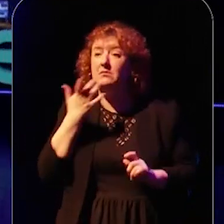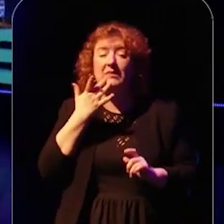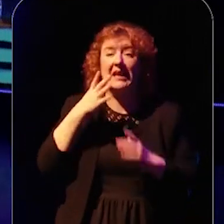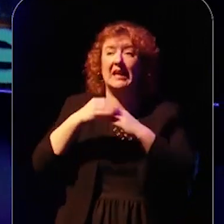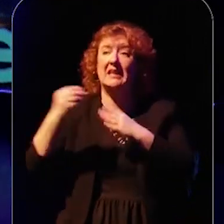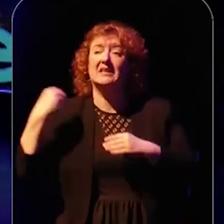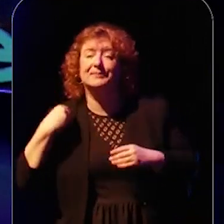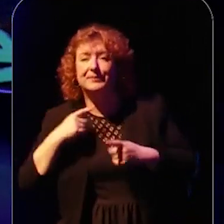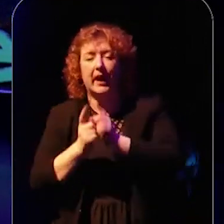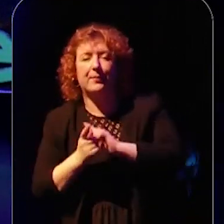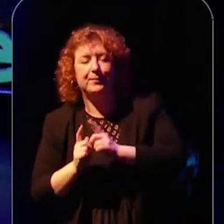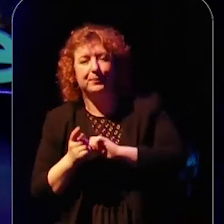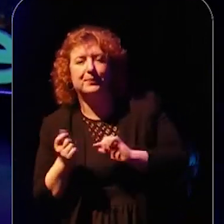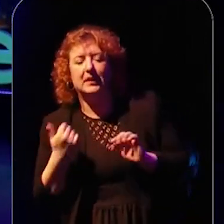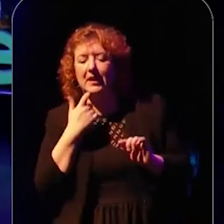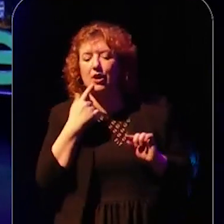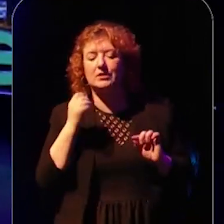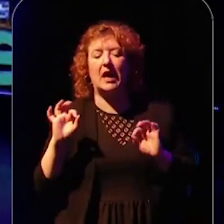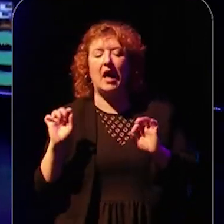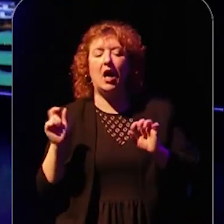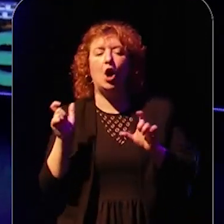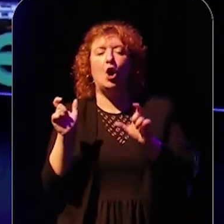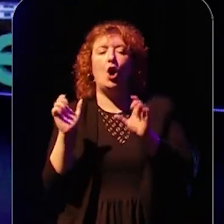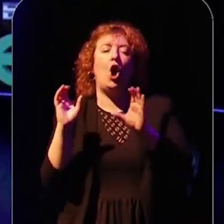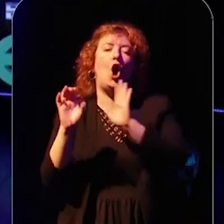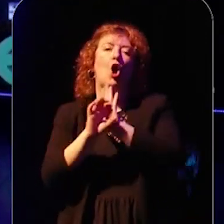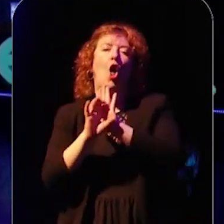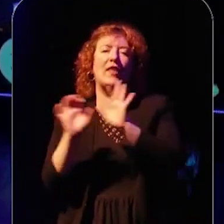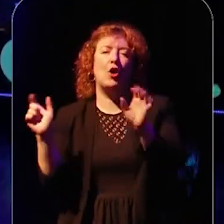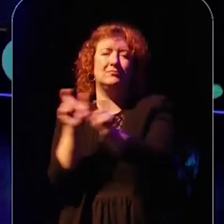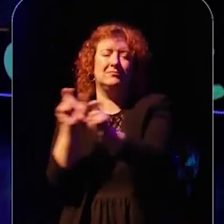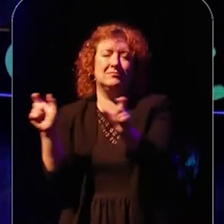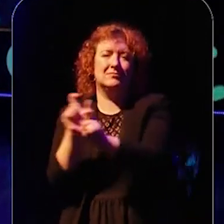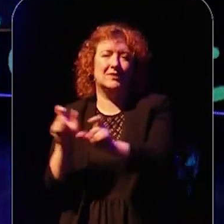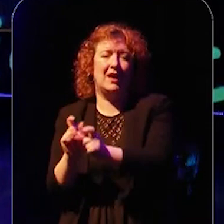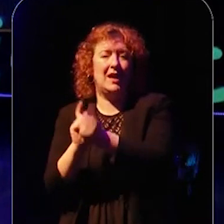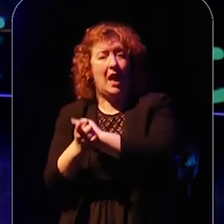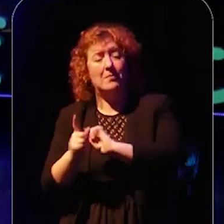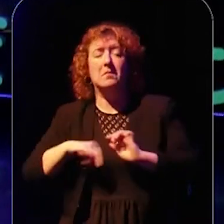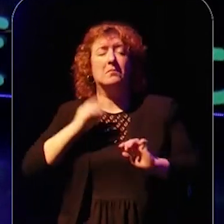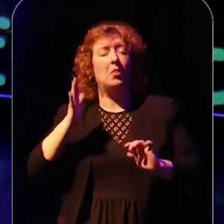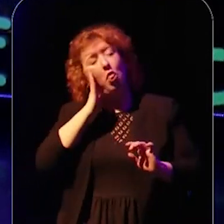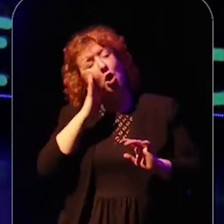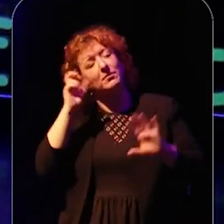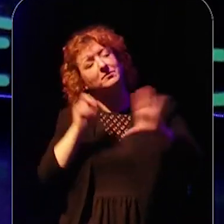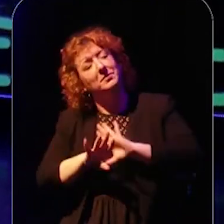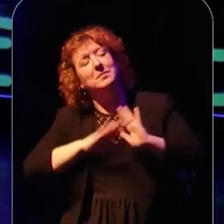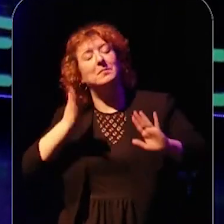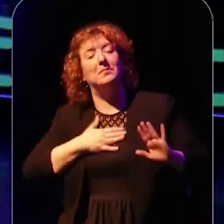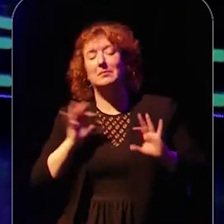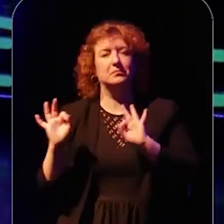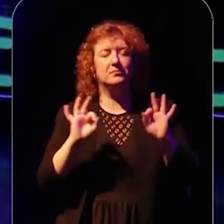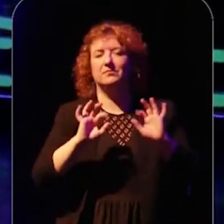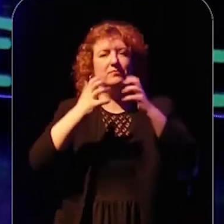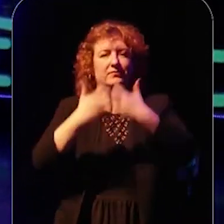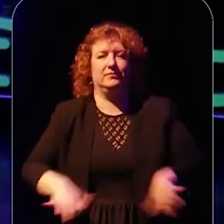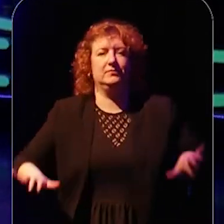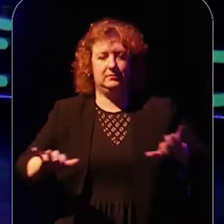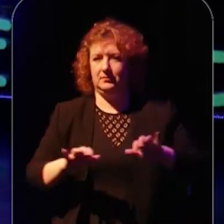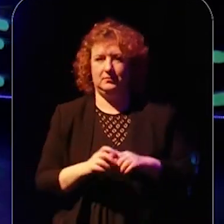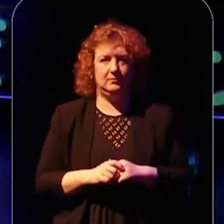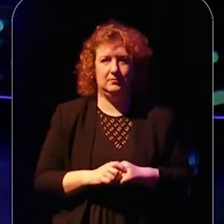cliente, cambiábamos unas pocas líneas de código, le dábamos al play, nos íbamos a dormir y por la mañana estaba todo absolutamente